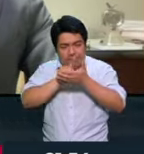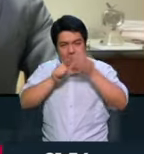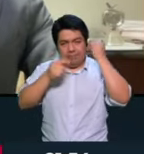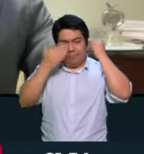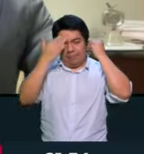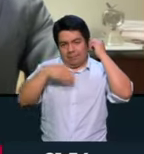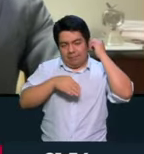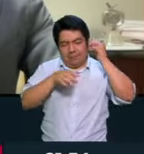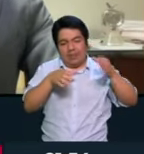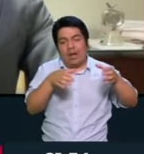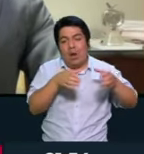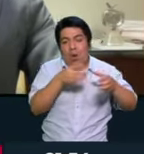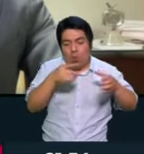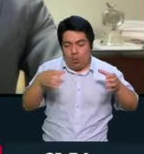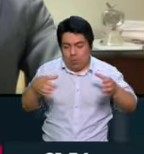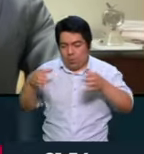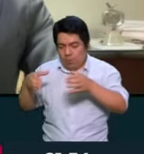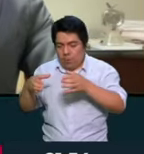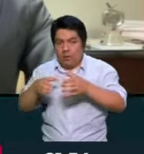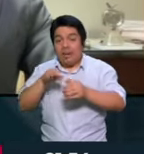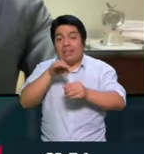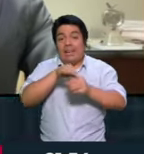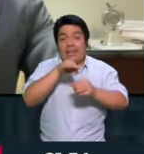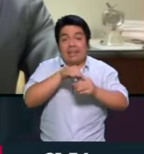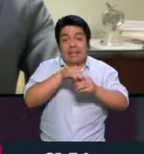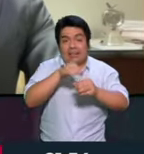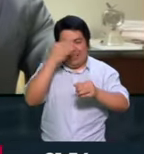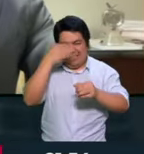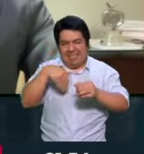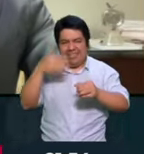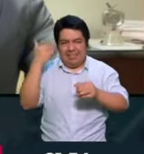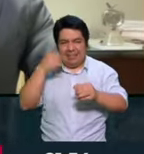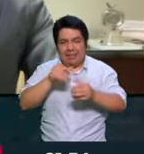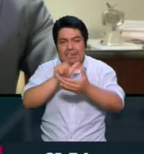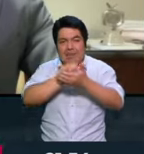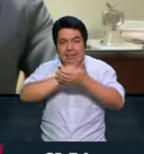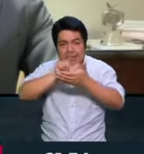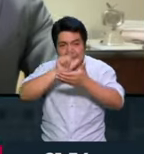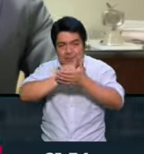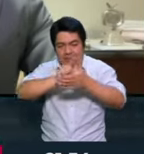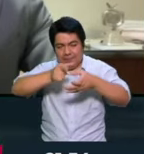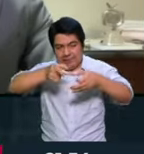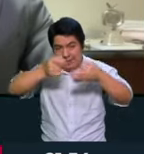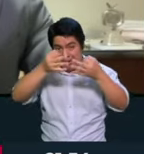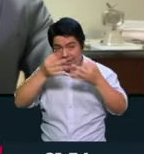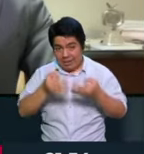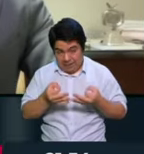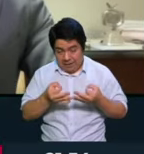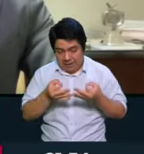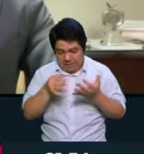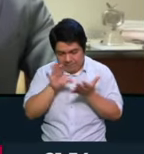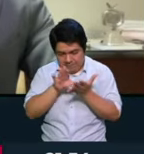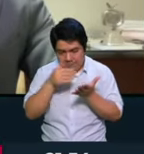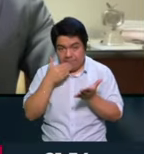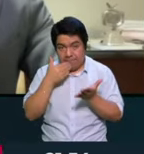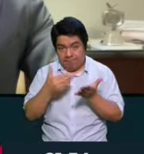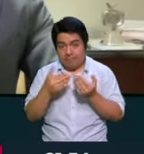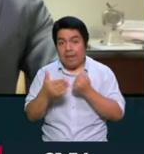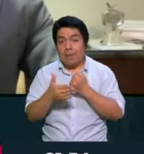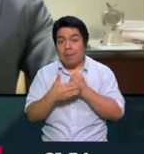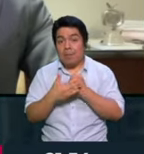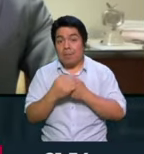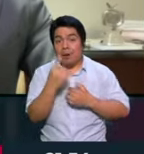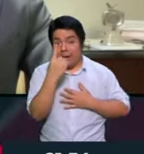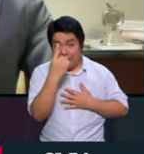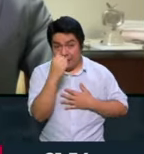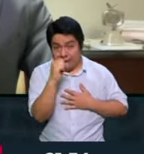poderes de la Unión, que fue electo por la vía de las urnas, que está legal, legítima y democráticamente constituido y que entrará en funciones el